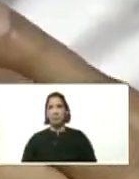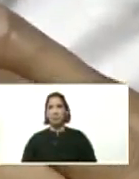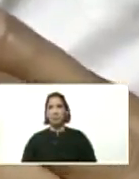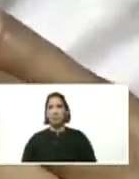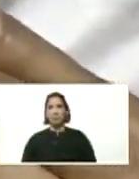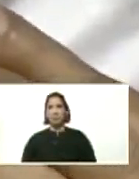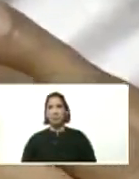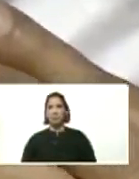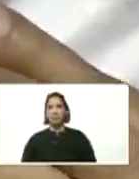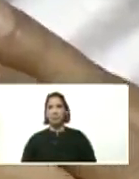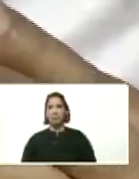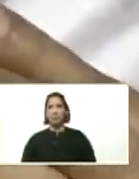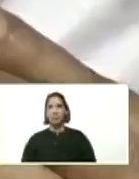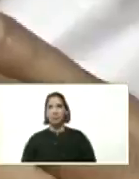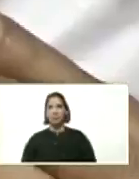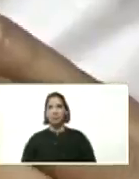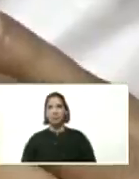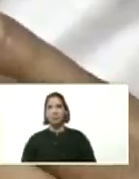Acércalo.